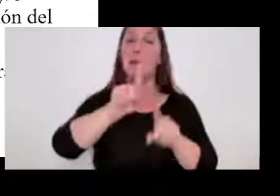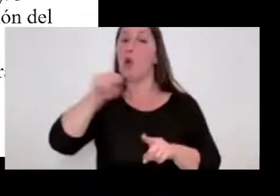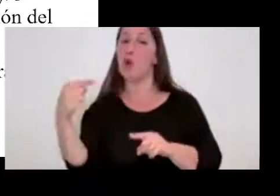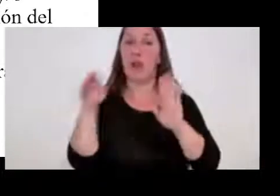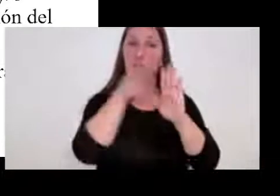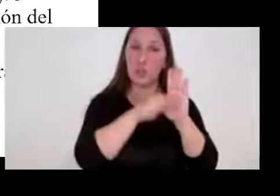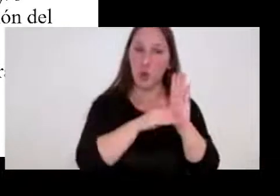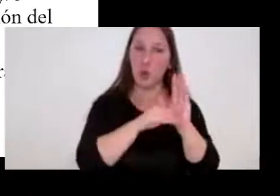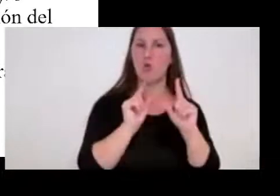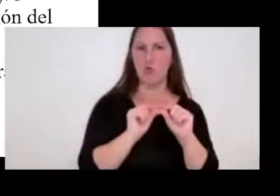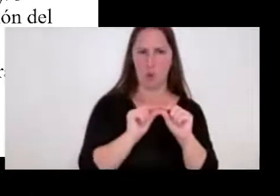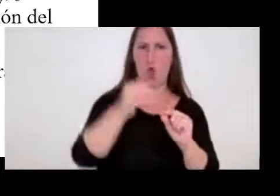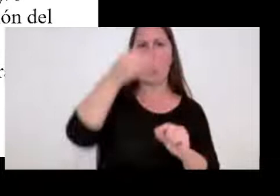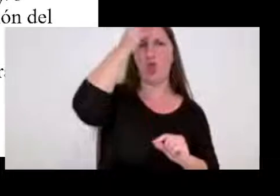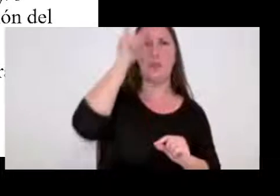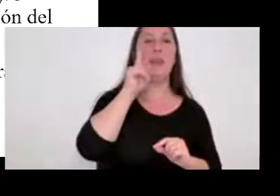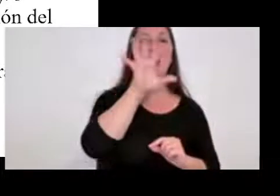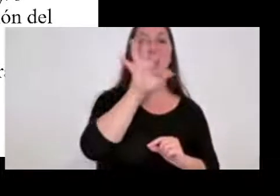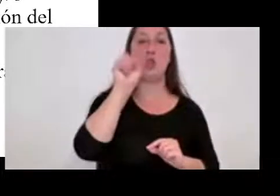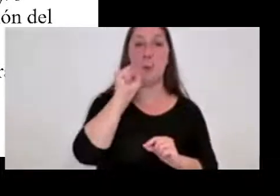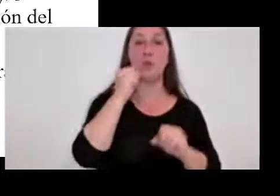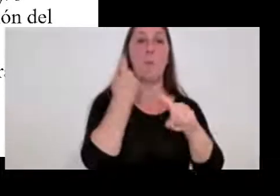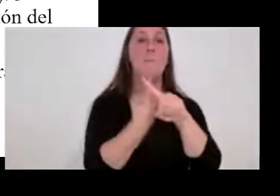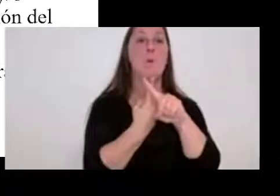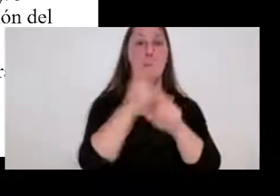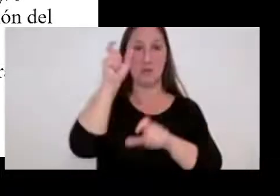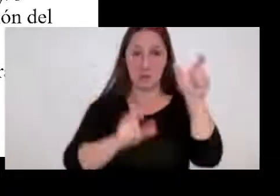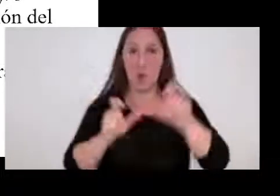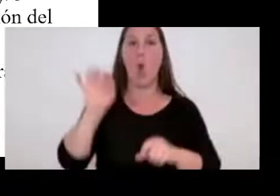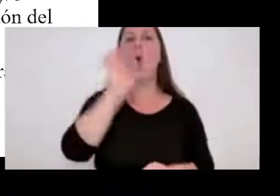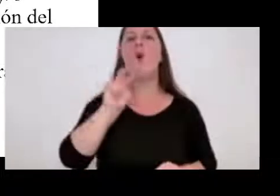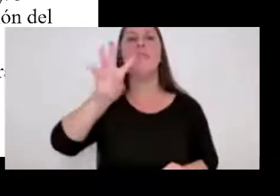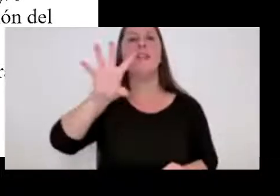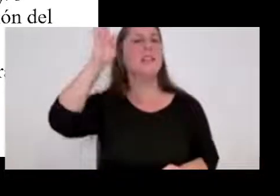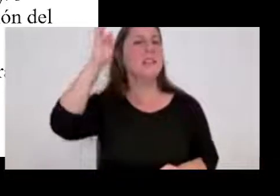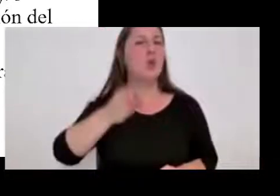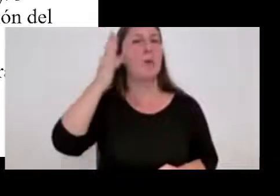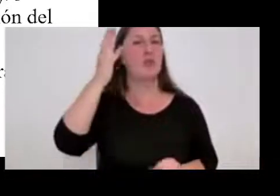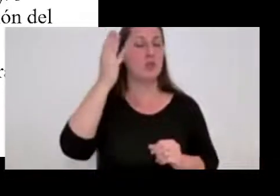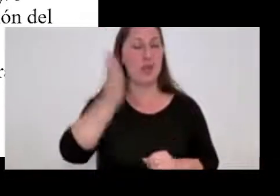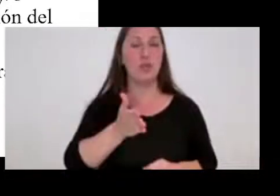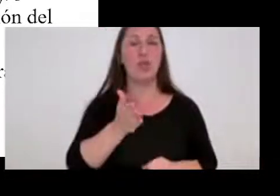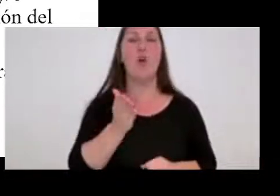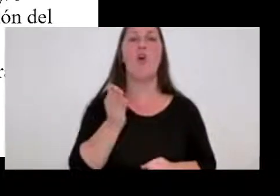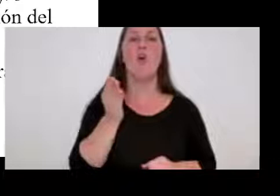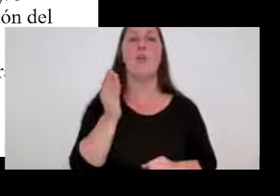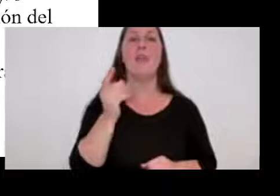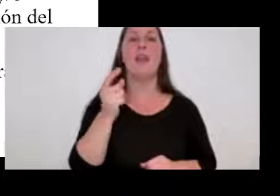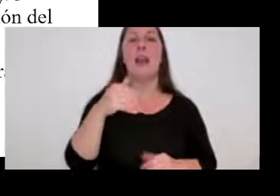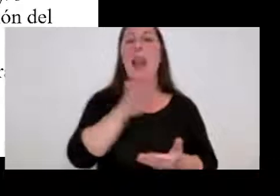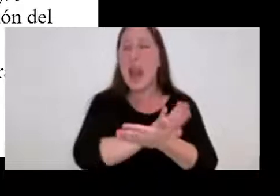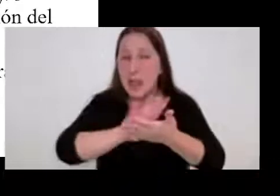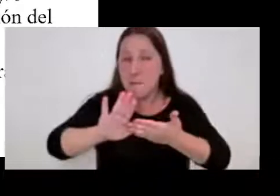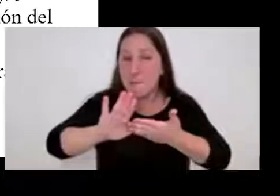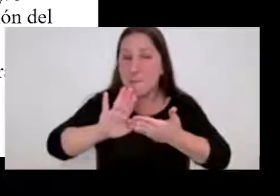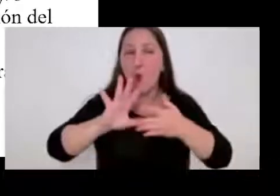numérica, 12.500 pesos por cada perceptor o el 25% de la utilidad neta de impuesto a las